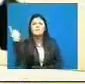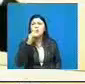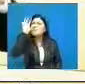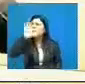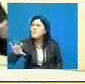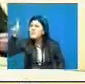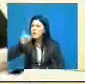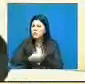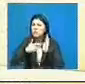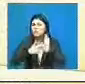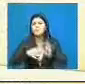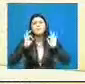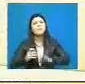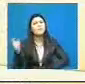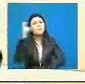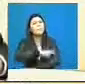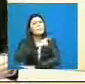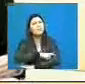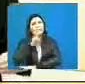conocidos como petroleros.